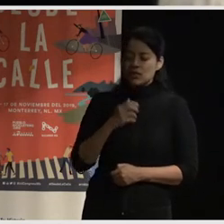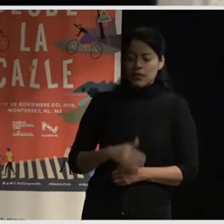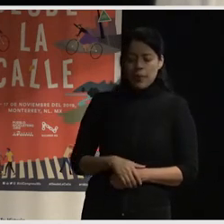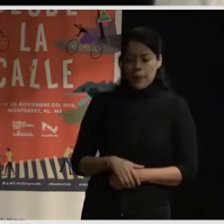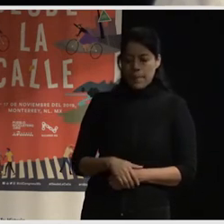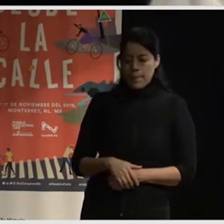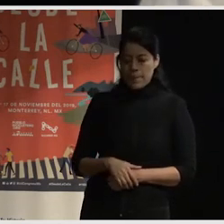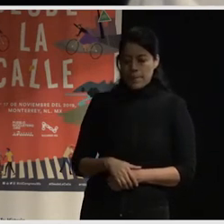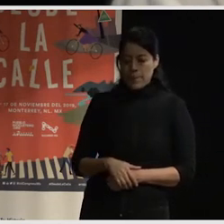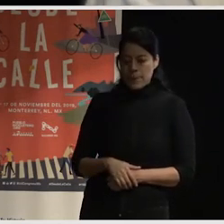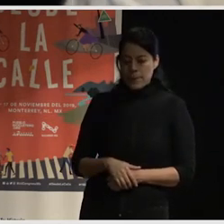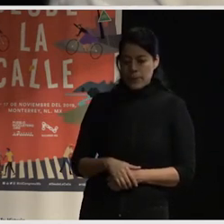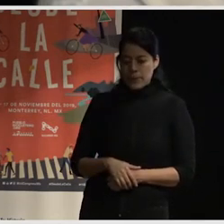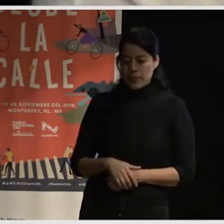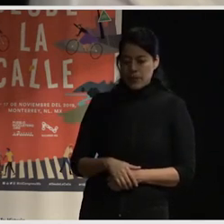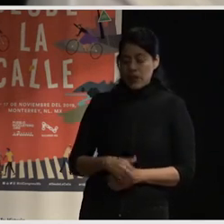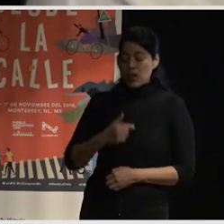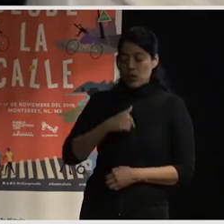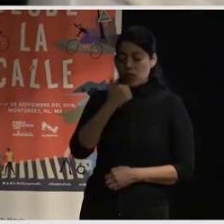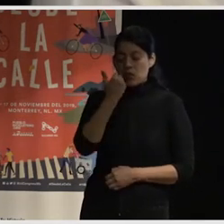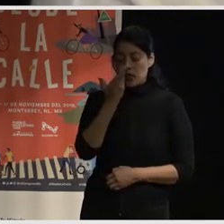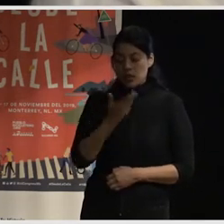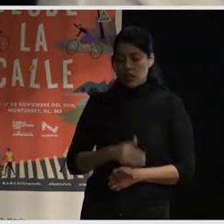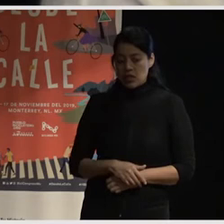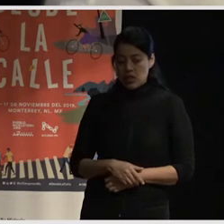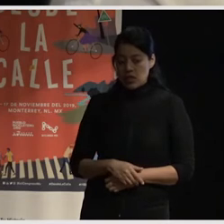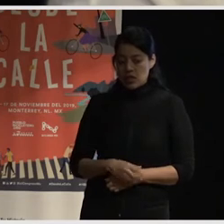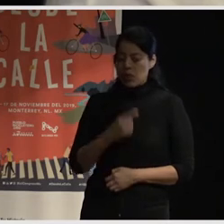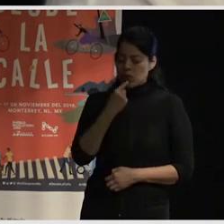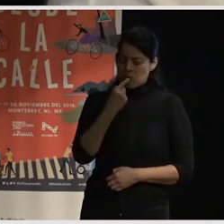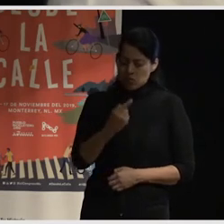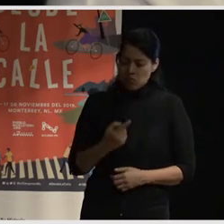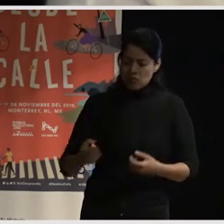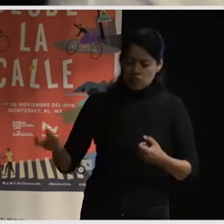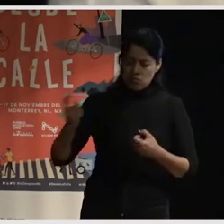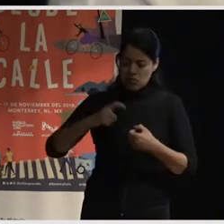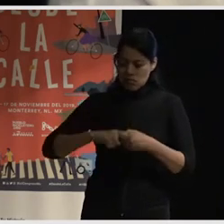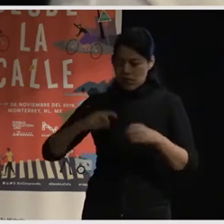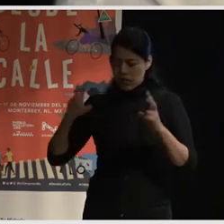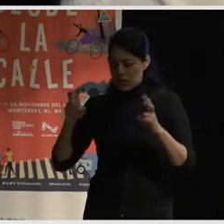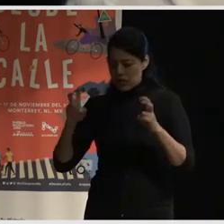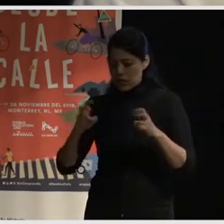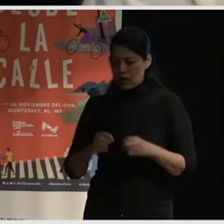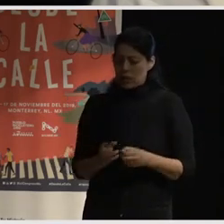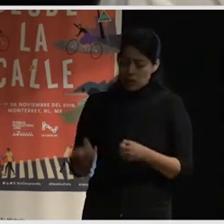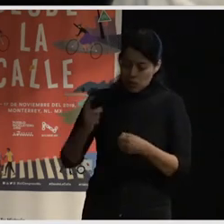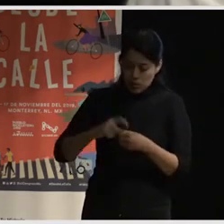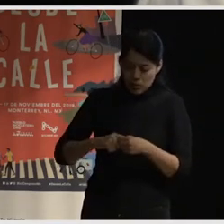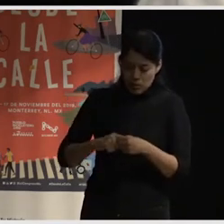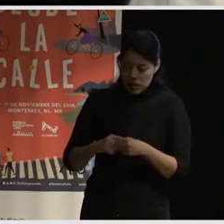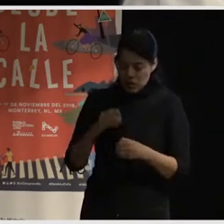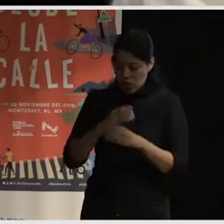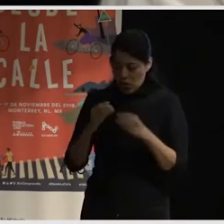que lo que quisiera yo involucrarnos un poco en el tema para añadir cosas que no